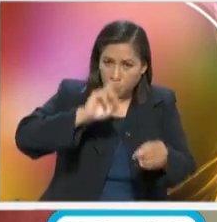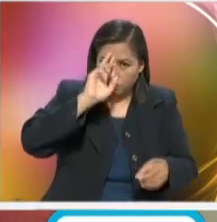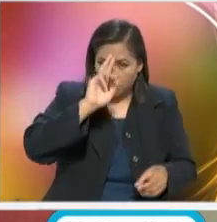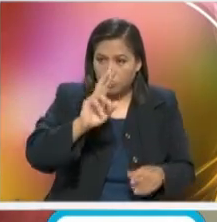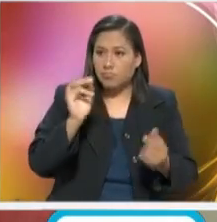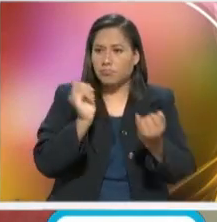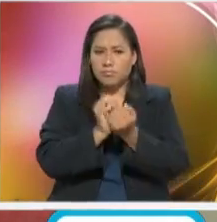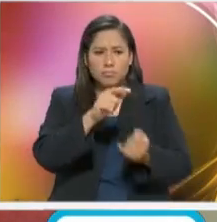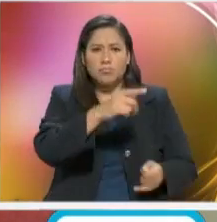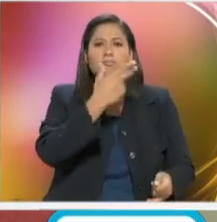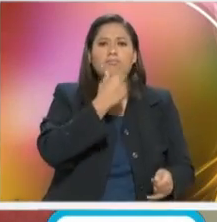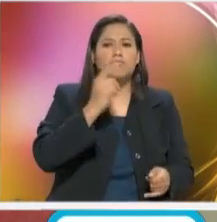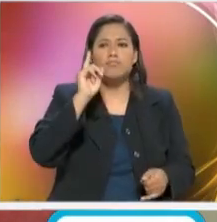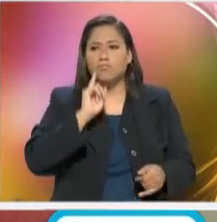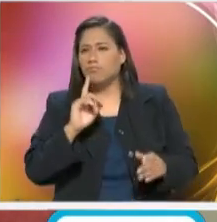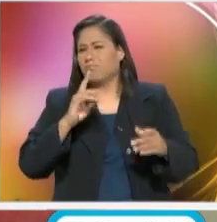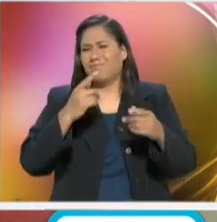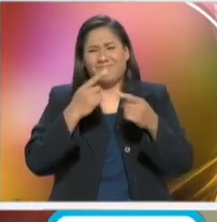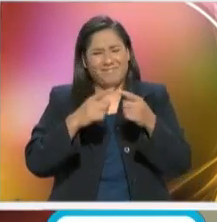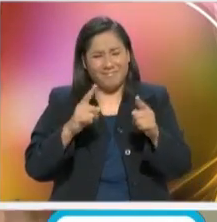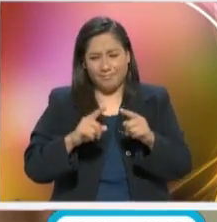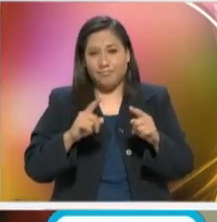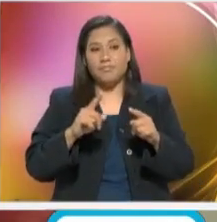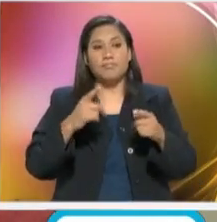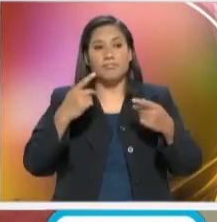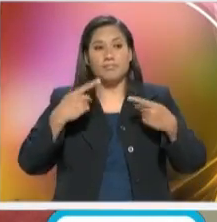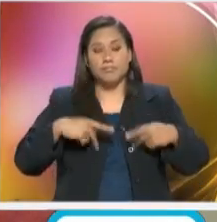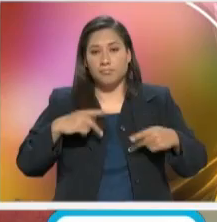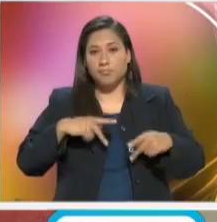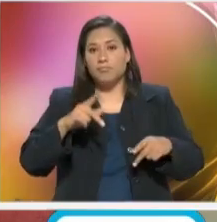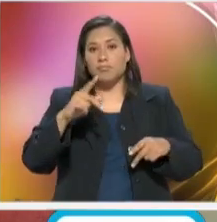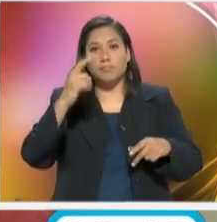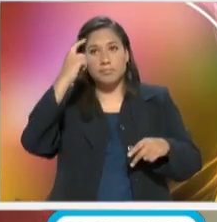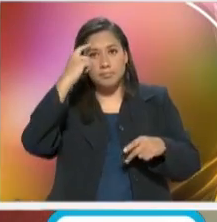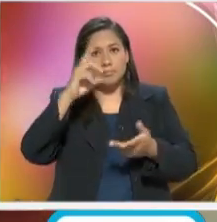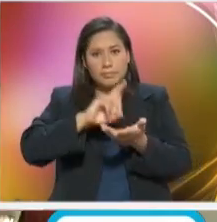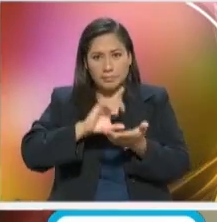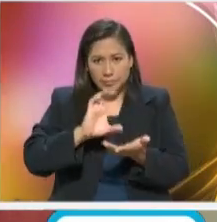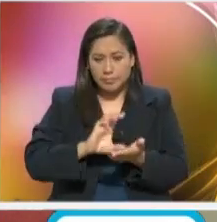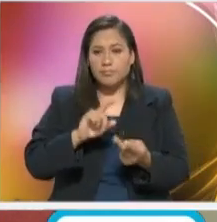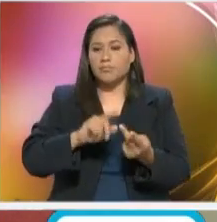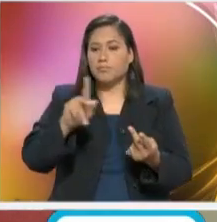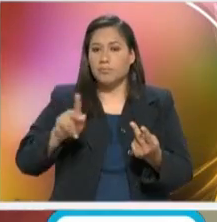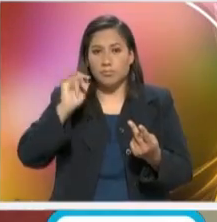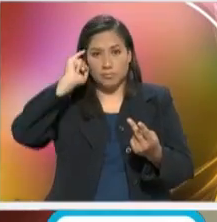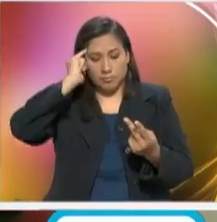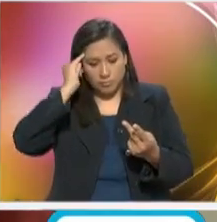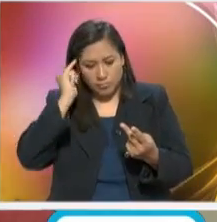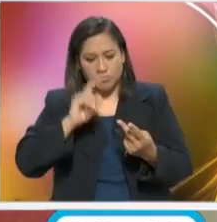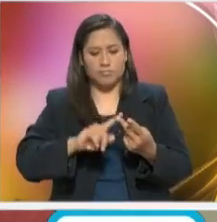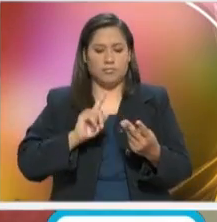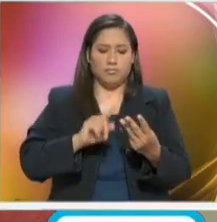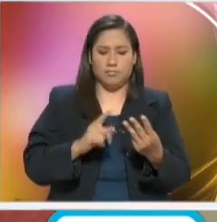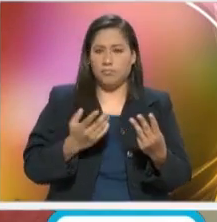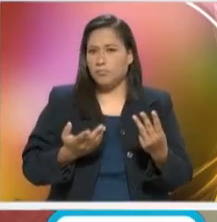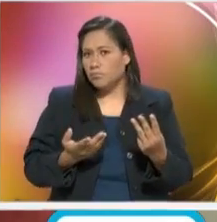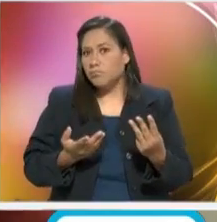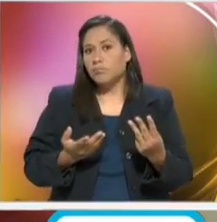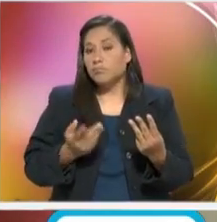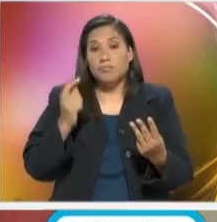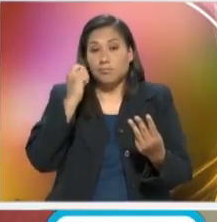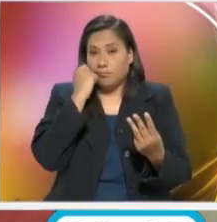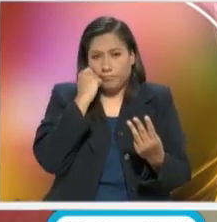¿no? Ahora, claro. En cuanto a personas de capacidades diferentes, pueblos indígenas, y